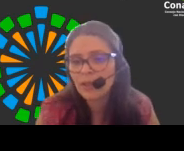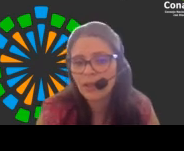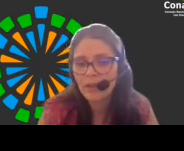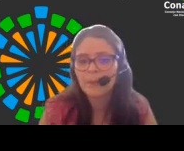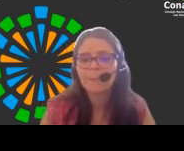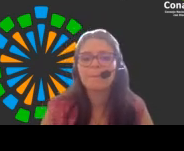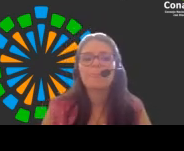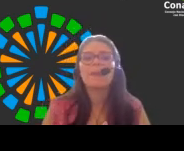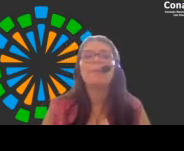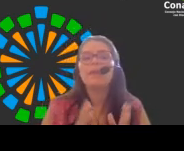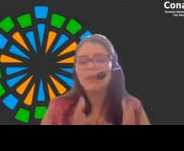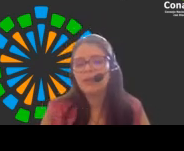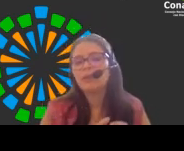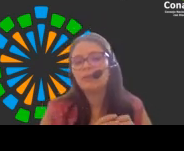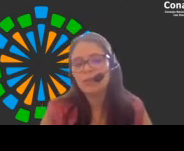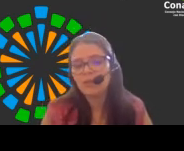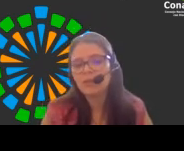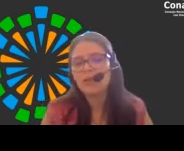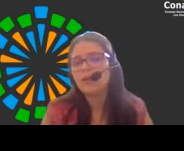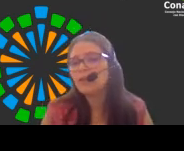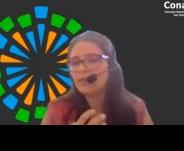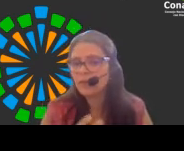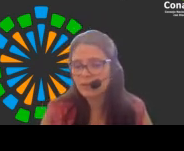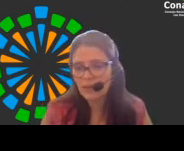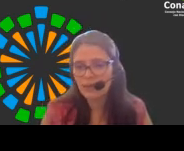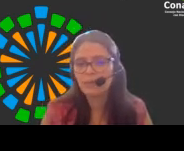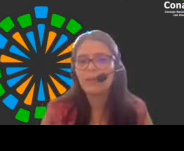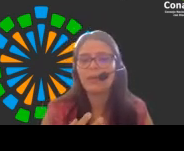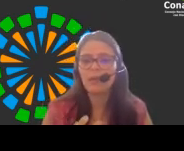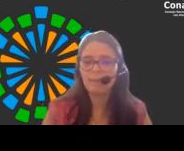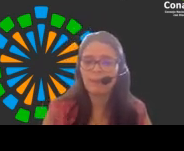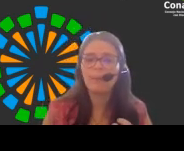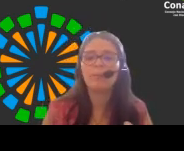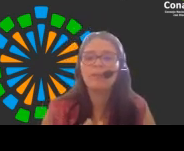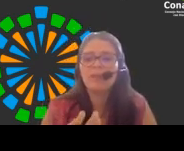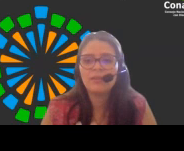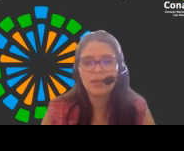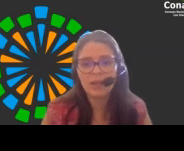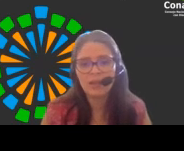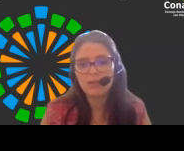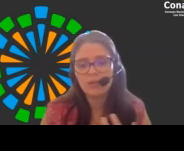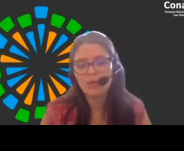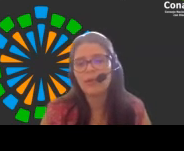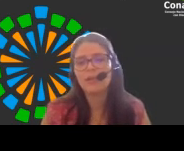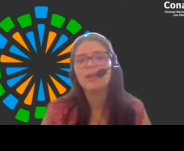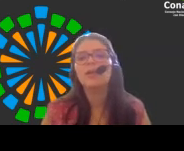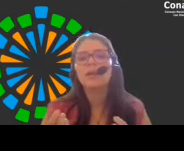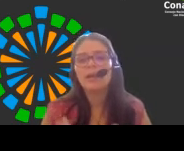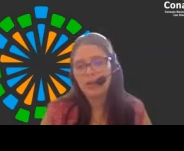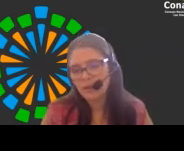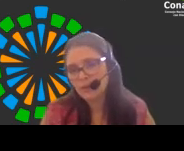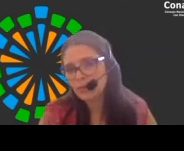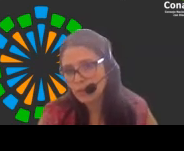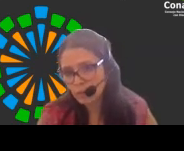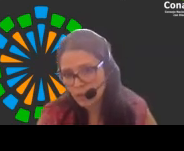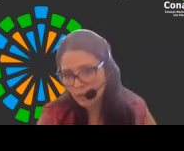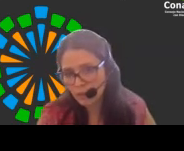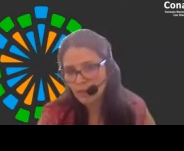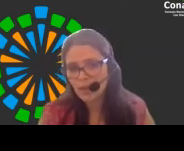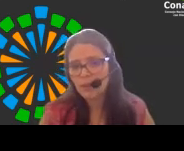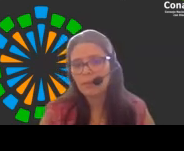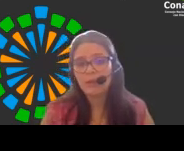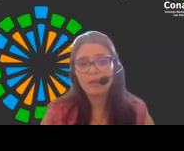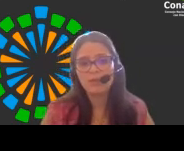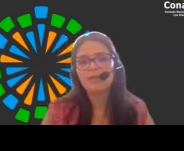zonas vulnerables en general que puedan tener acciones diferenciadas para que para potenciar que esto se vaya cada vez